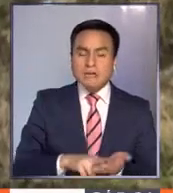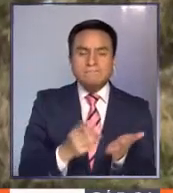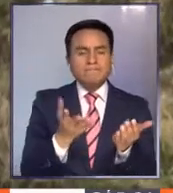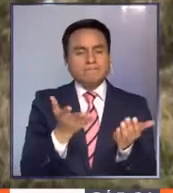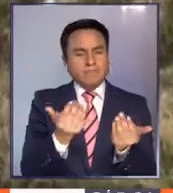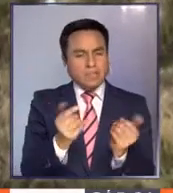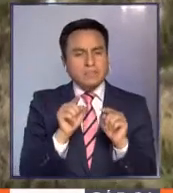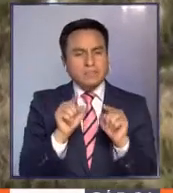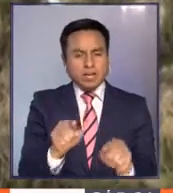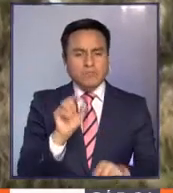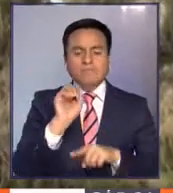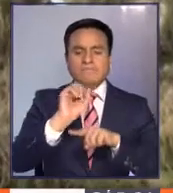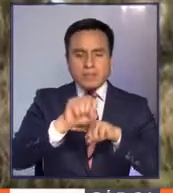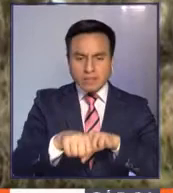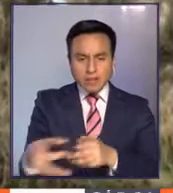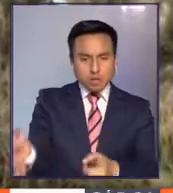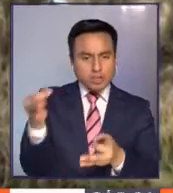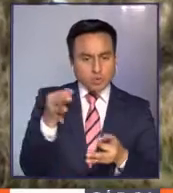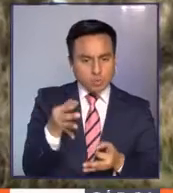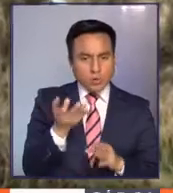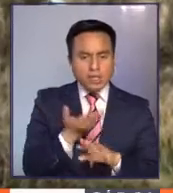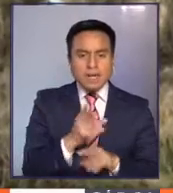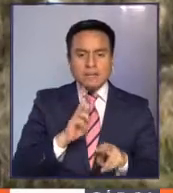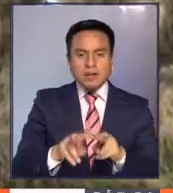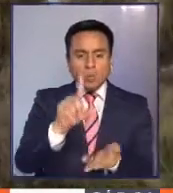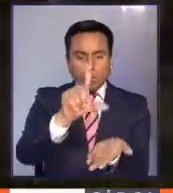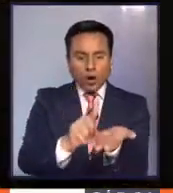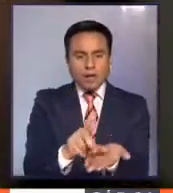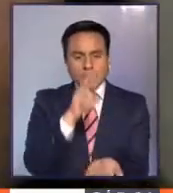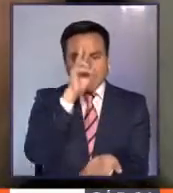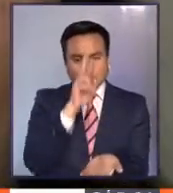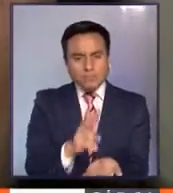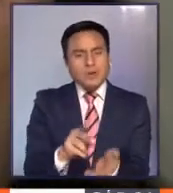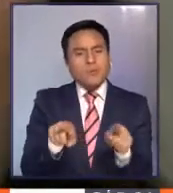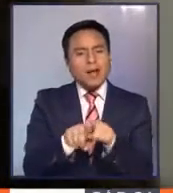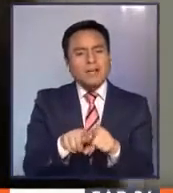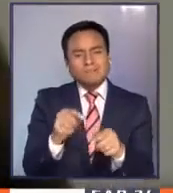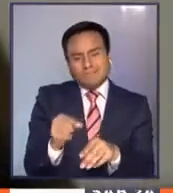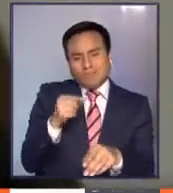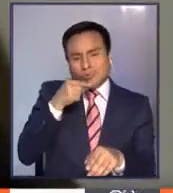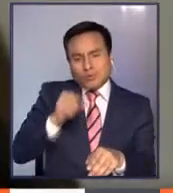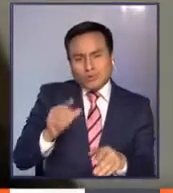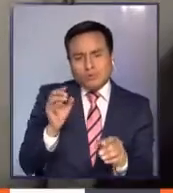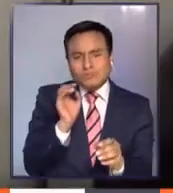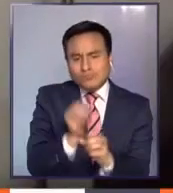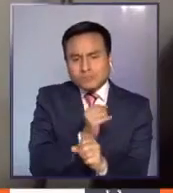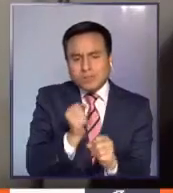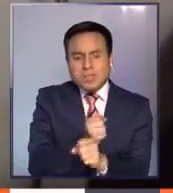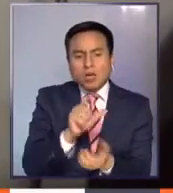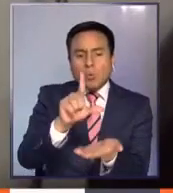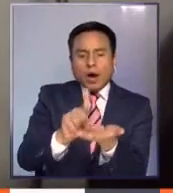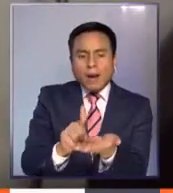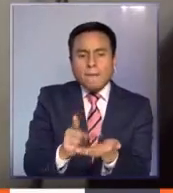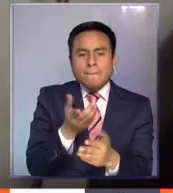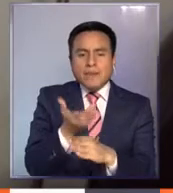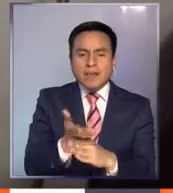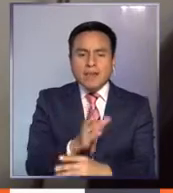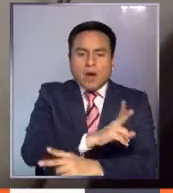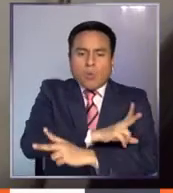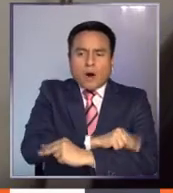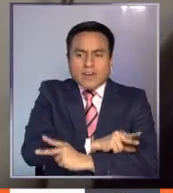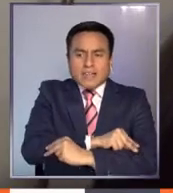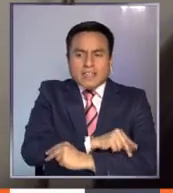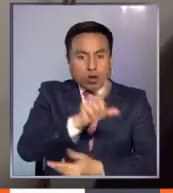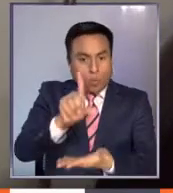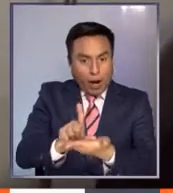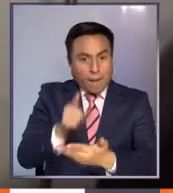poder aceptar esa solicitud e instalar un memorial lo antes posible. Las familias piden que el memorial sea instalado en Juan Fernández, pero que también